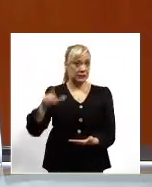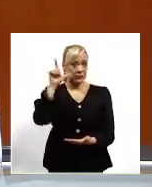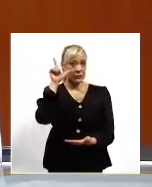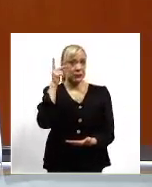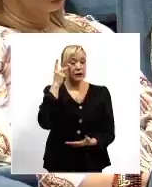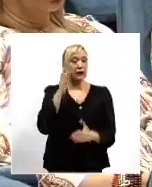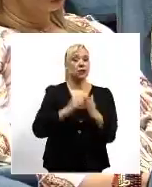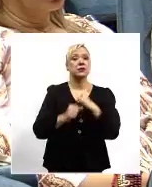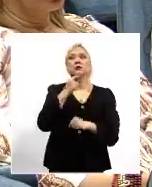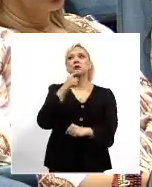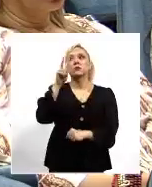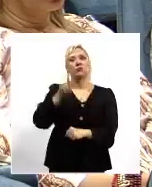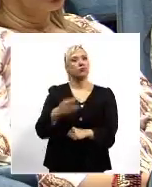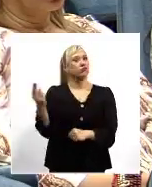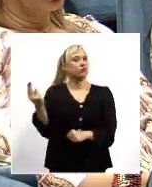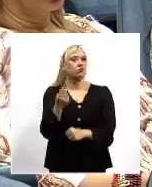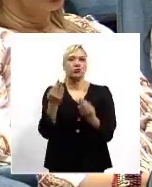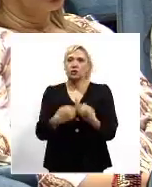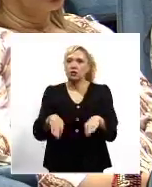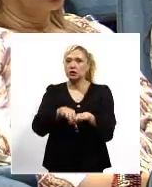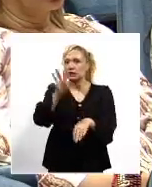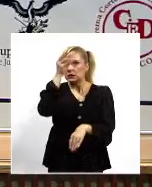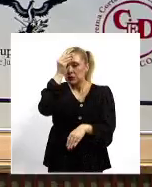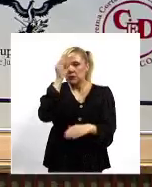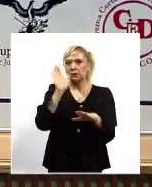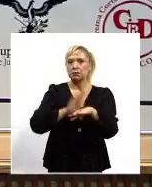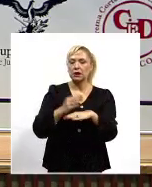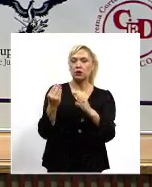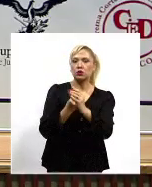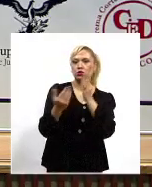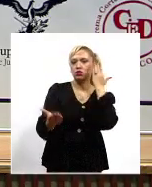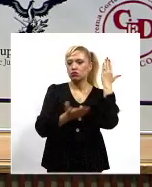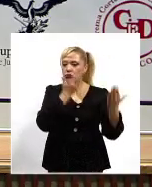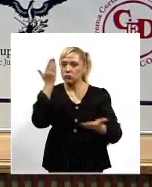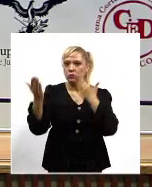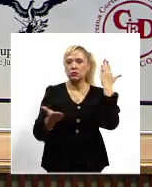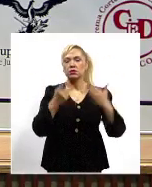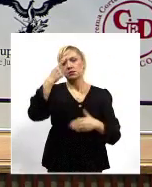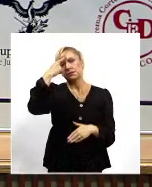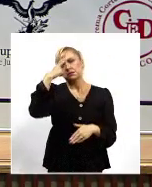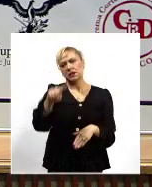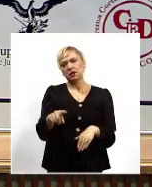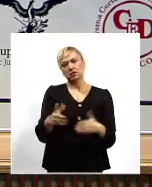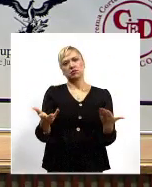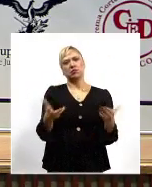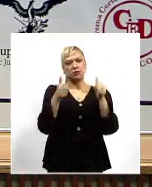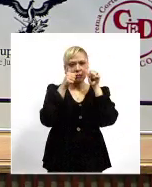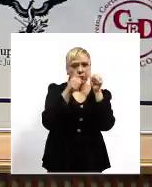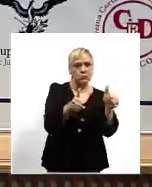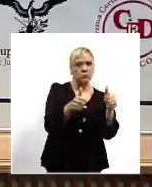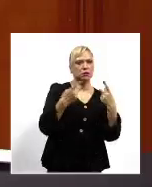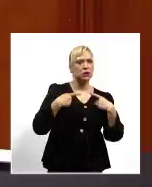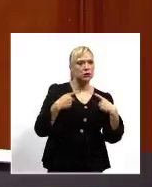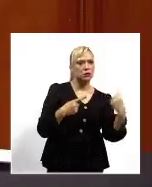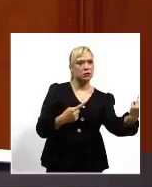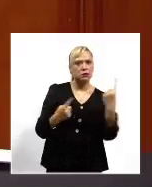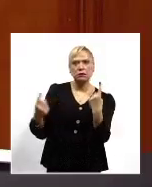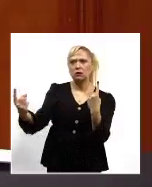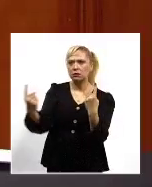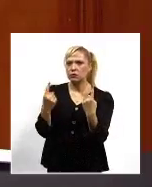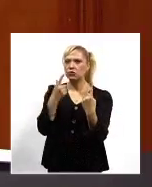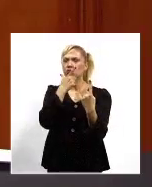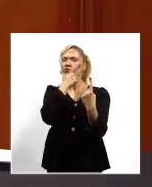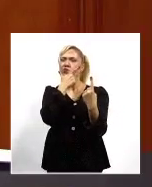la formación y asumir una posición crítica para atender de mejor manera los reclamos de las personas. Tenemos